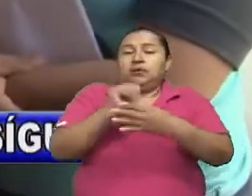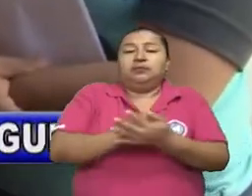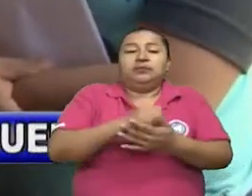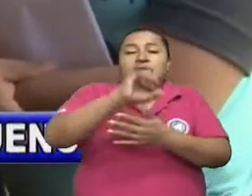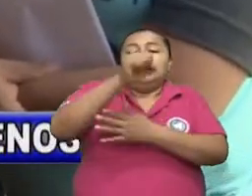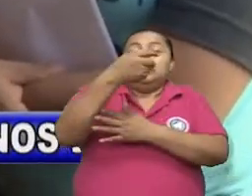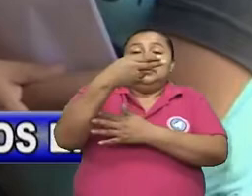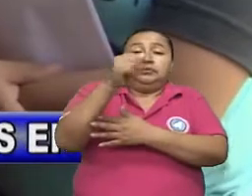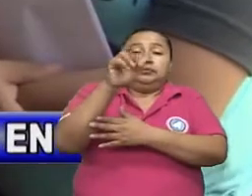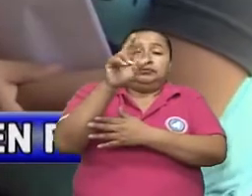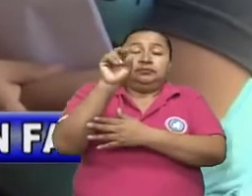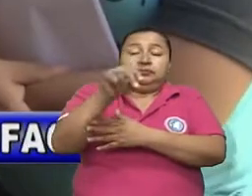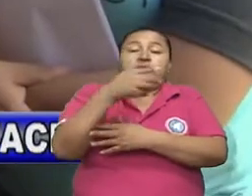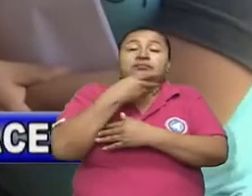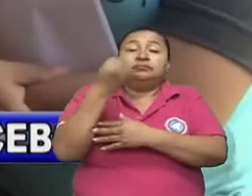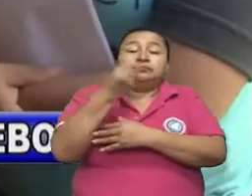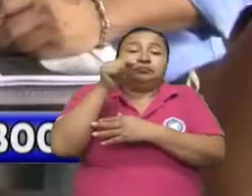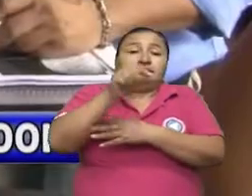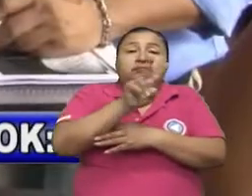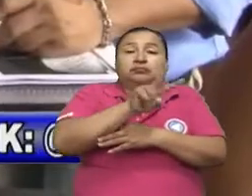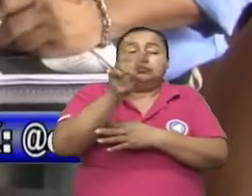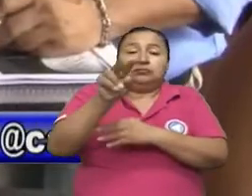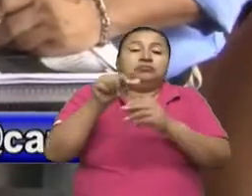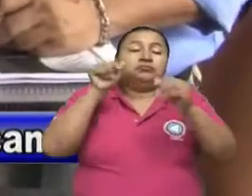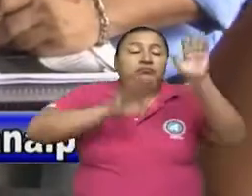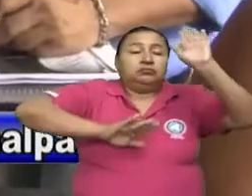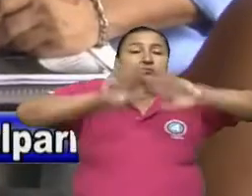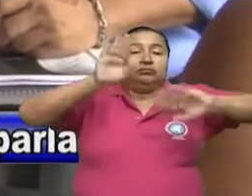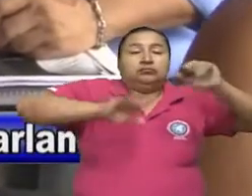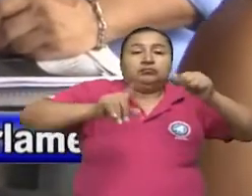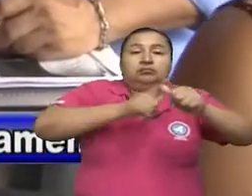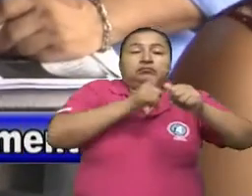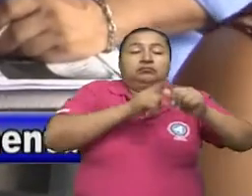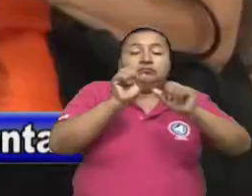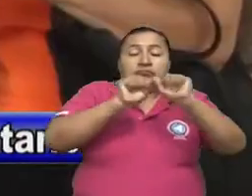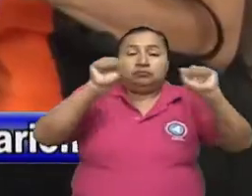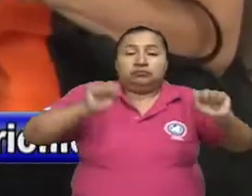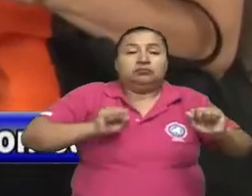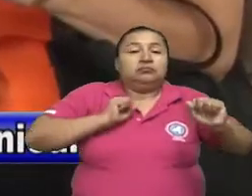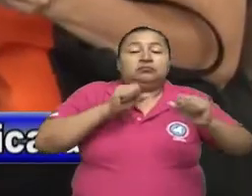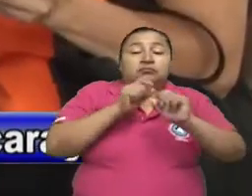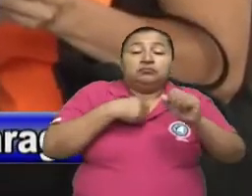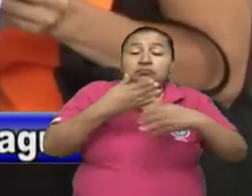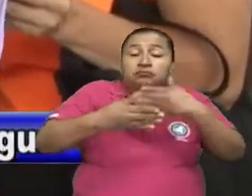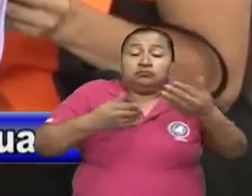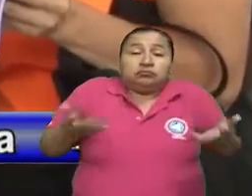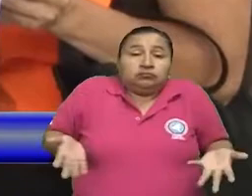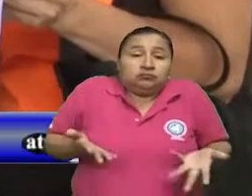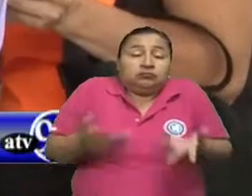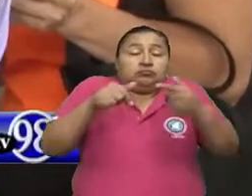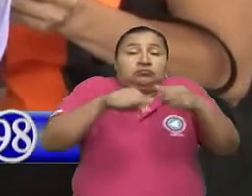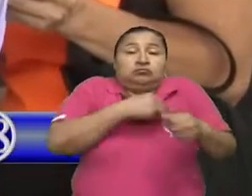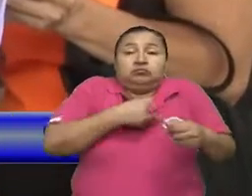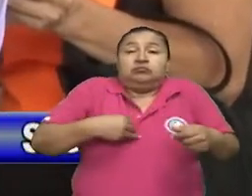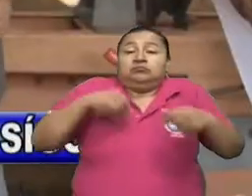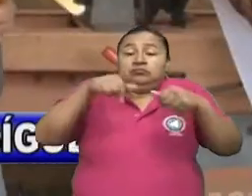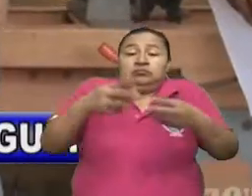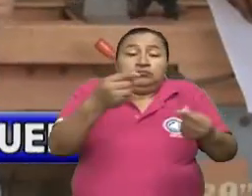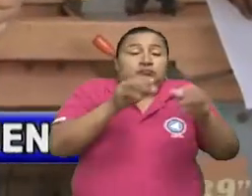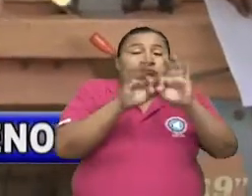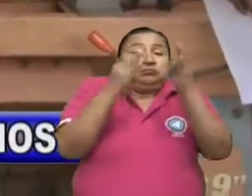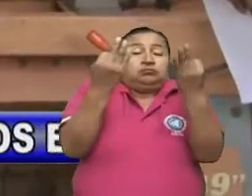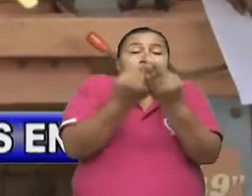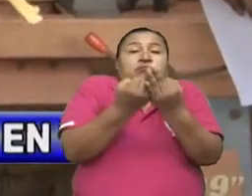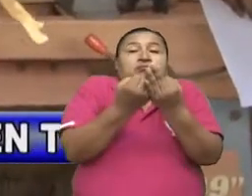forma parte de los 22 protagonistas que participan en el primer taller comunitario, que es promovido por el Ministerio de la Economía